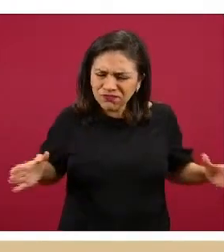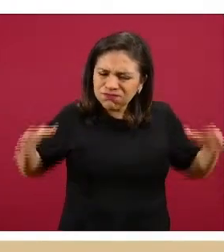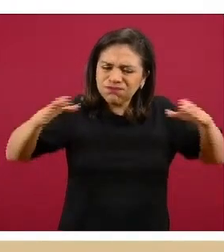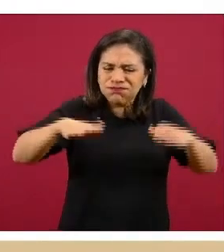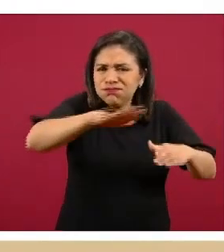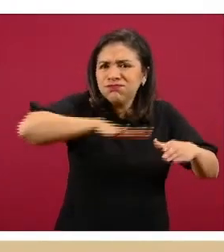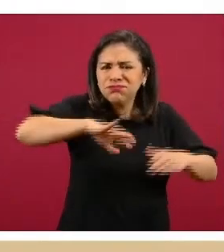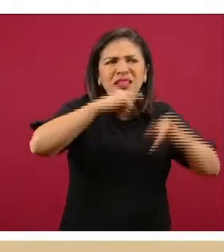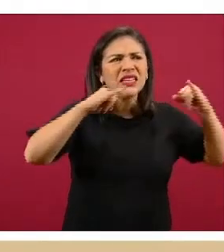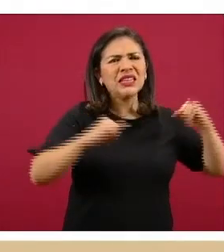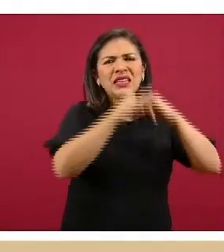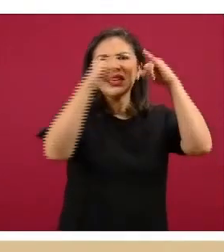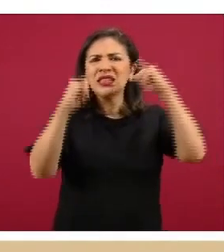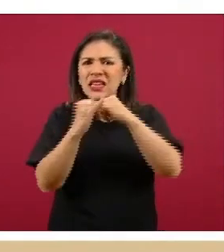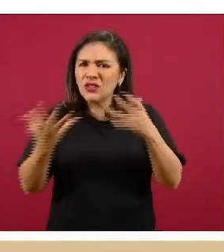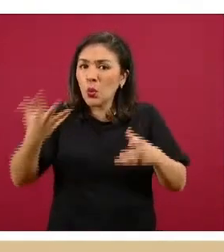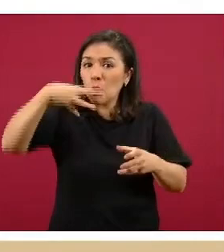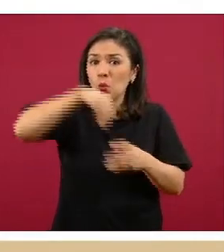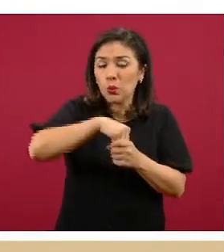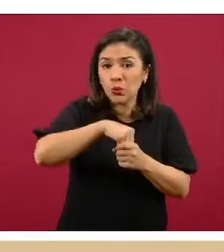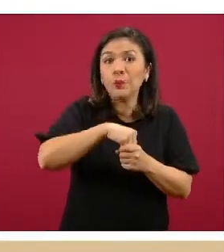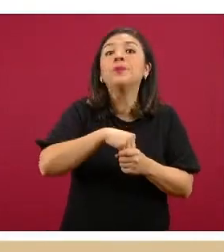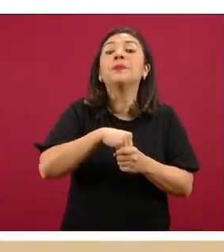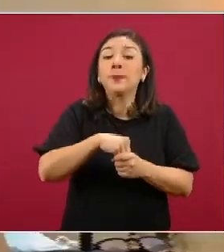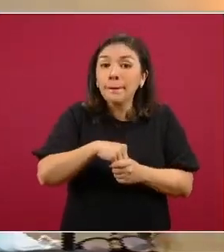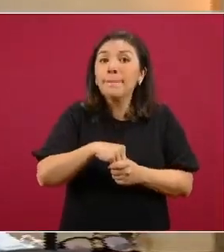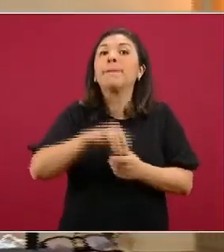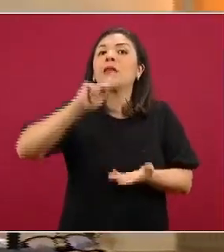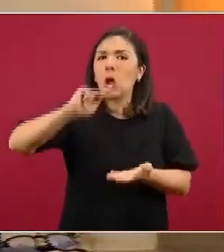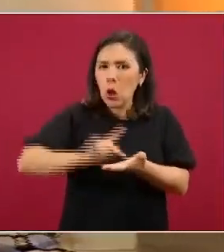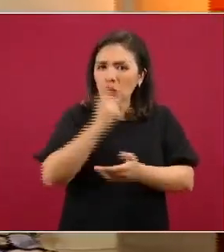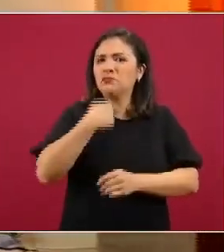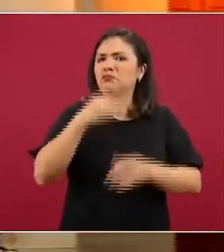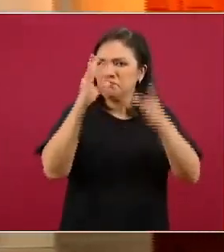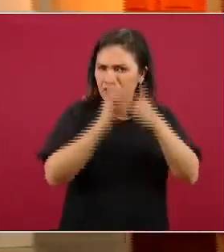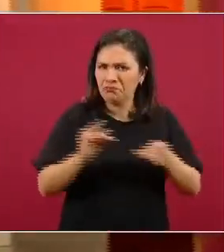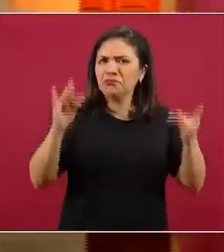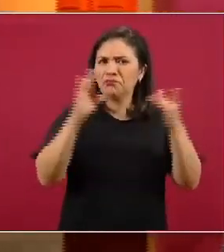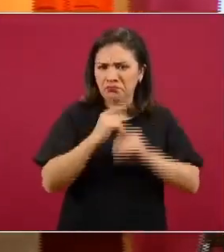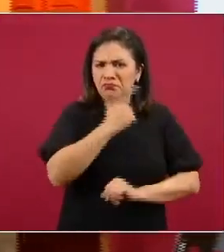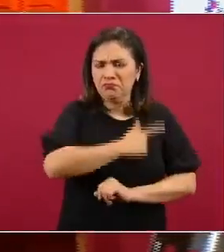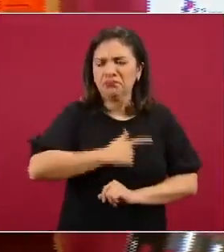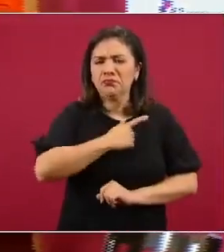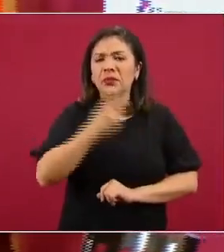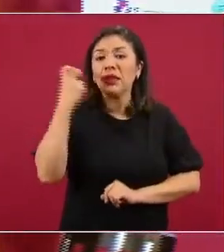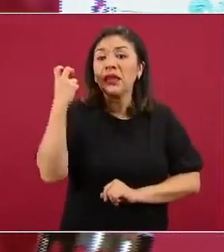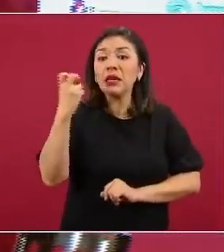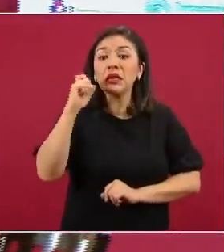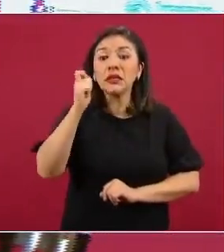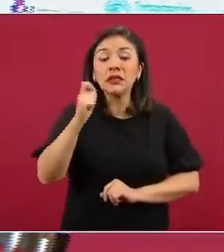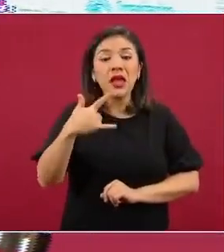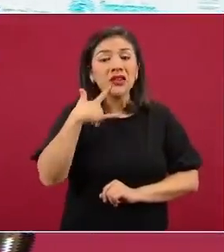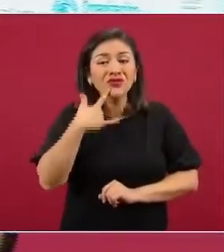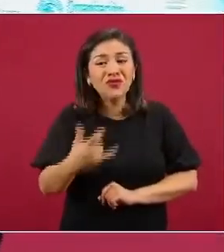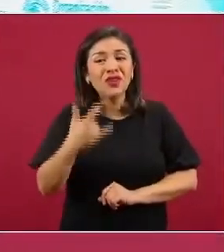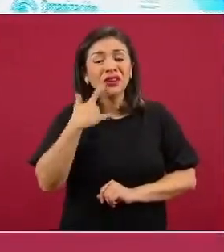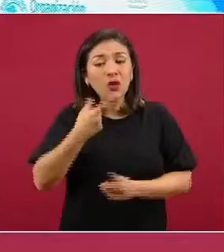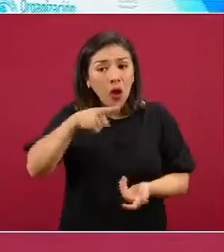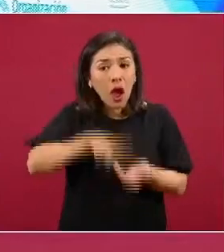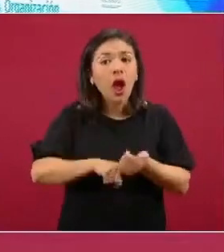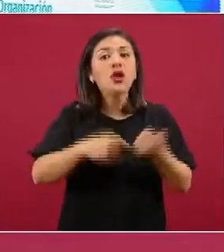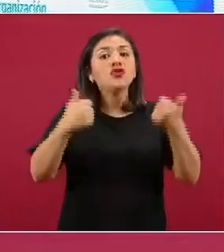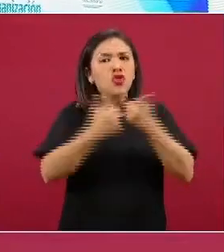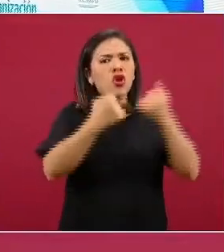interinstitucional. Tenemos y lo volveremos a explicar, pero esto es un esfuerzo que implica tanto